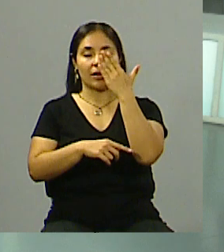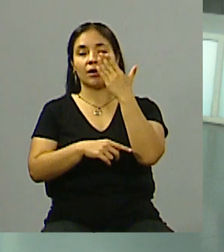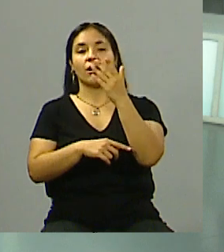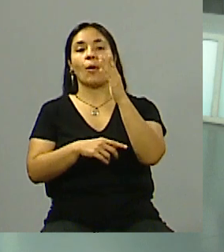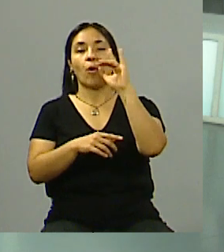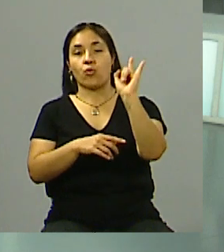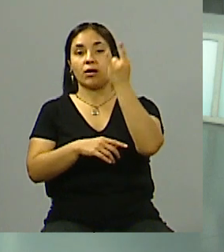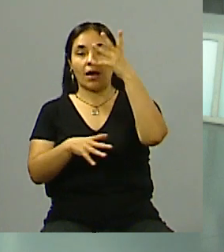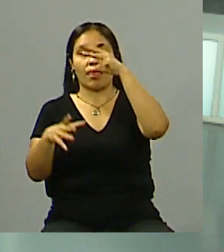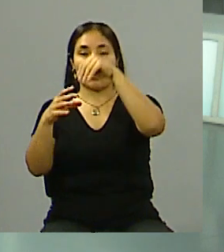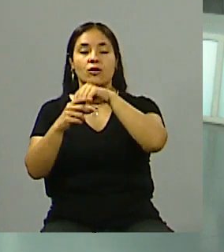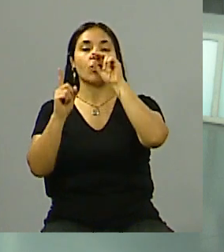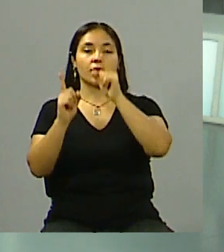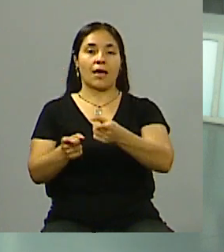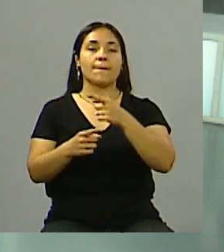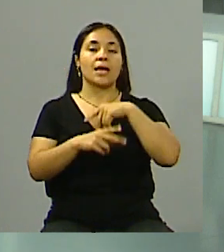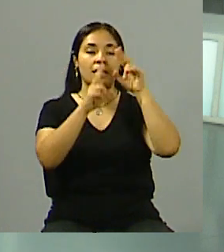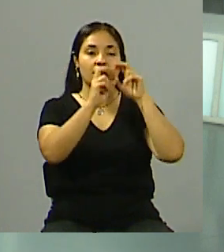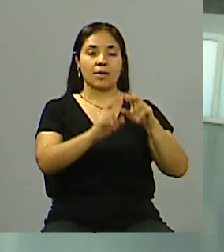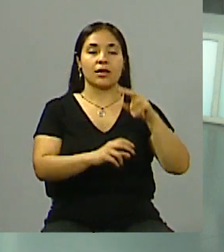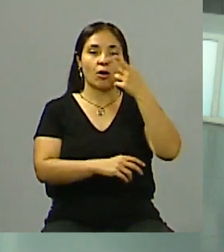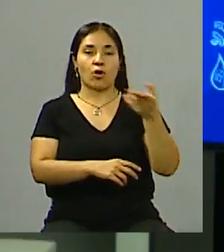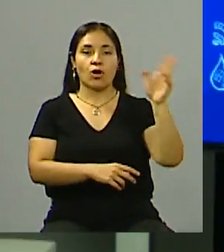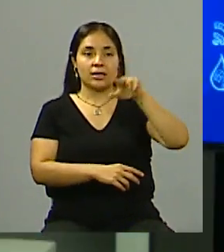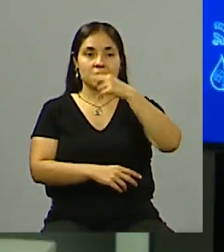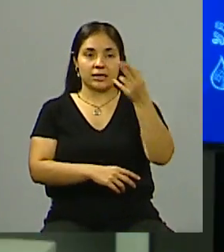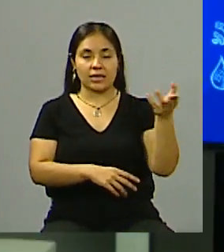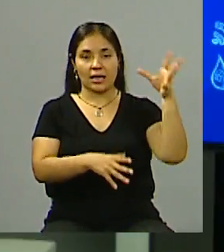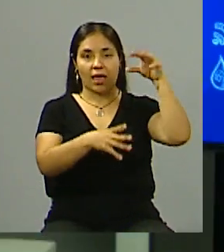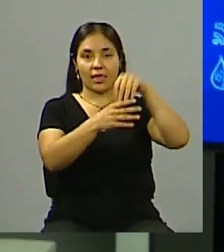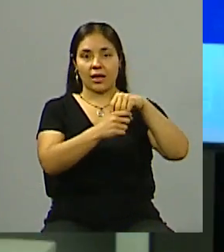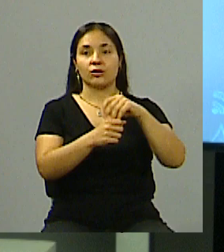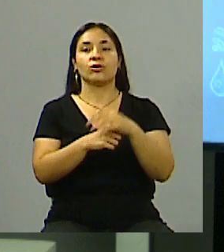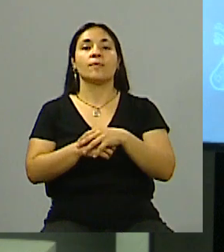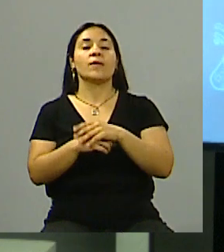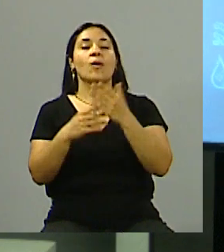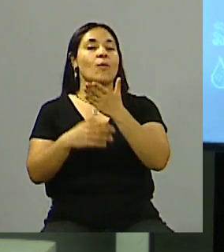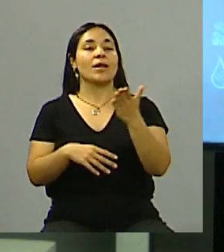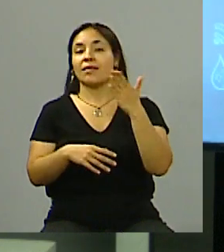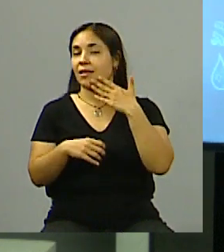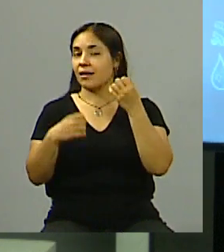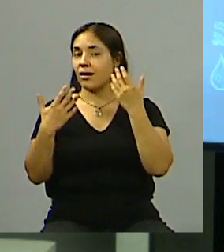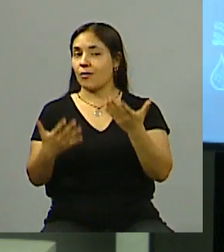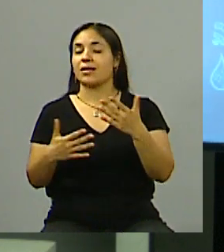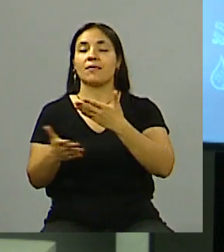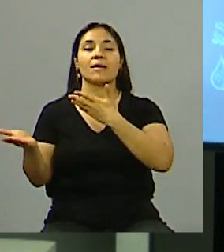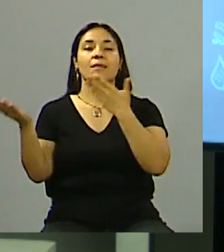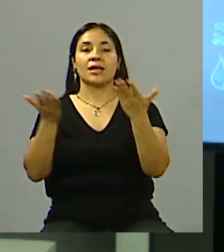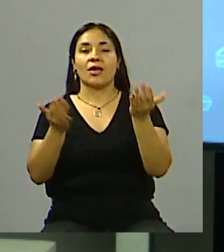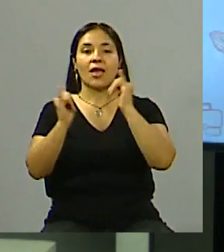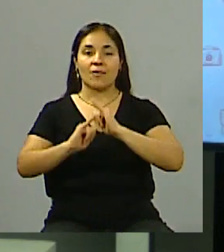esta Red Argentina de Investigadores e Investigadoras. ¿Cómo estás, María Soledad? Bienvenida a